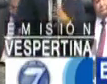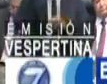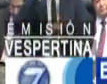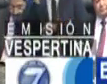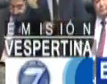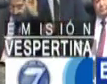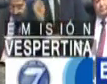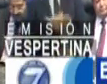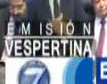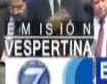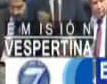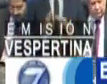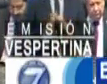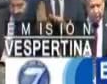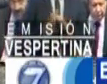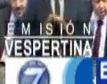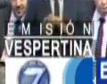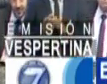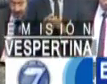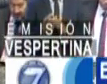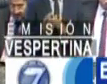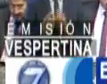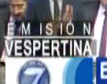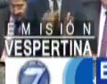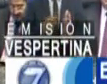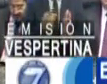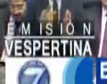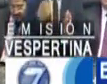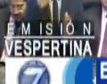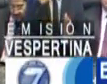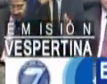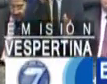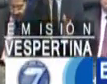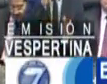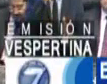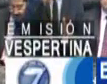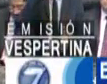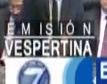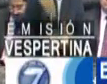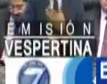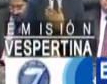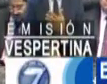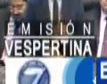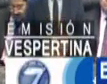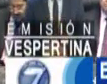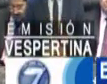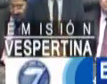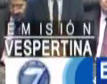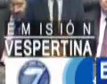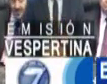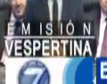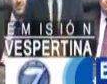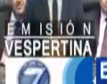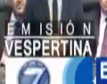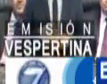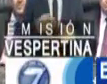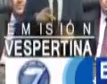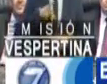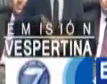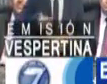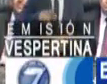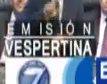vez fracasamos. A nuestros conciudadanos no los frenan los muros, no los